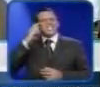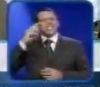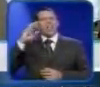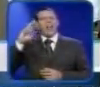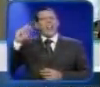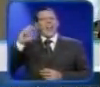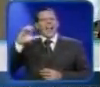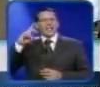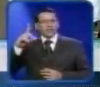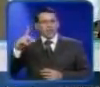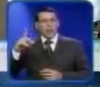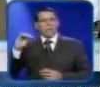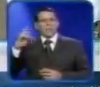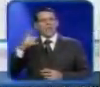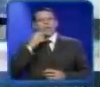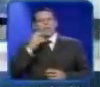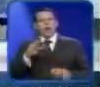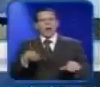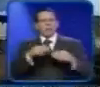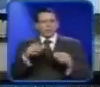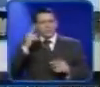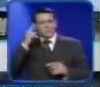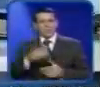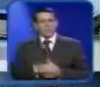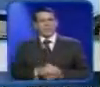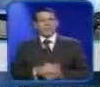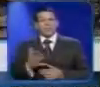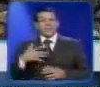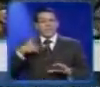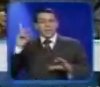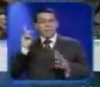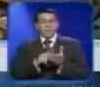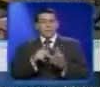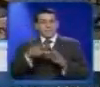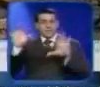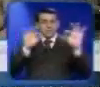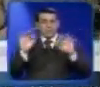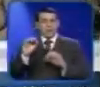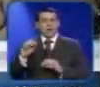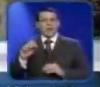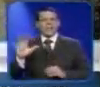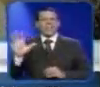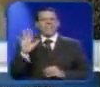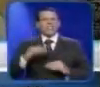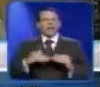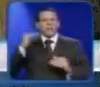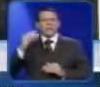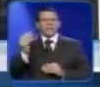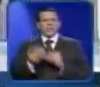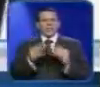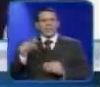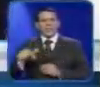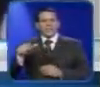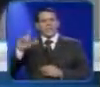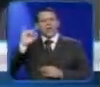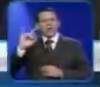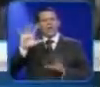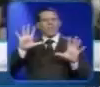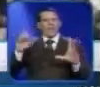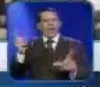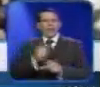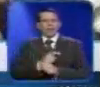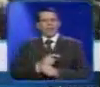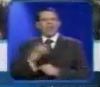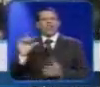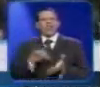Maquediches, y seguiremos haciendo buena música para ellos. El casting para formar parte de esta agrupación denominada Quinto Piso se realizará este lunes 10 de agosto